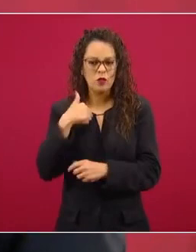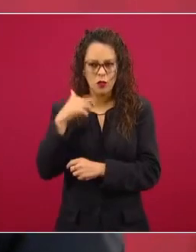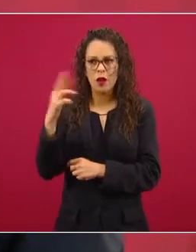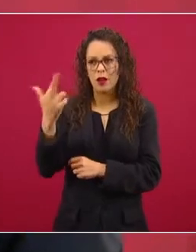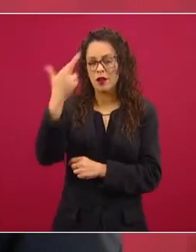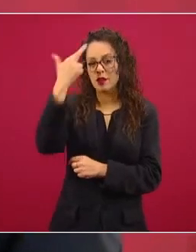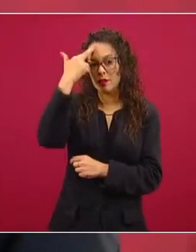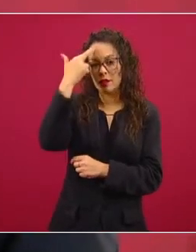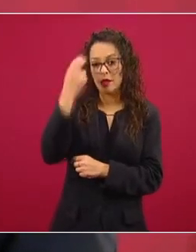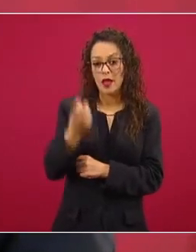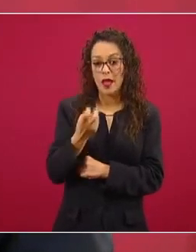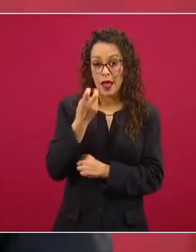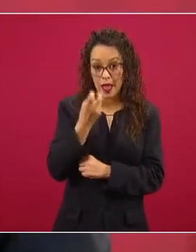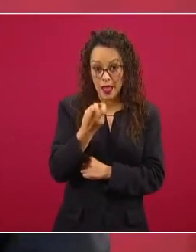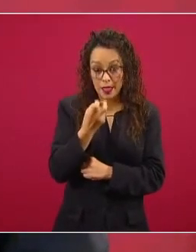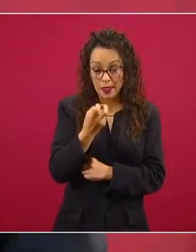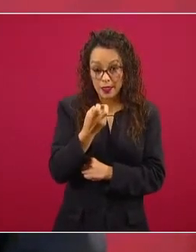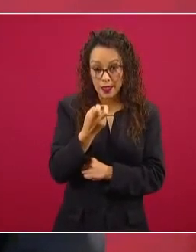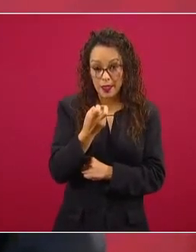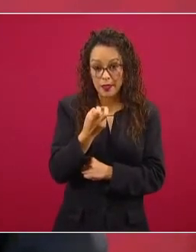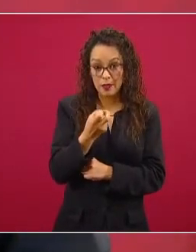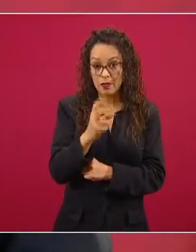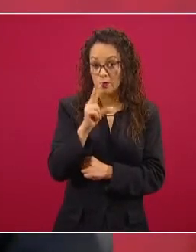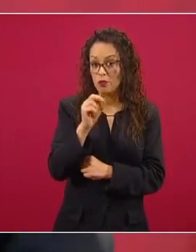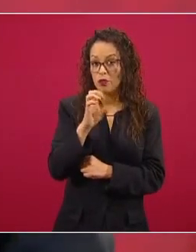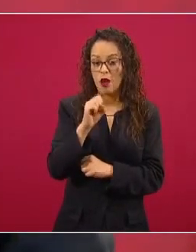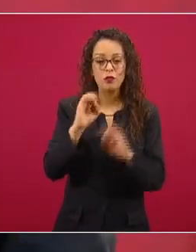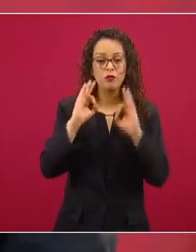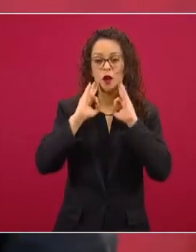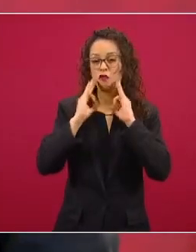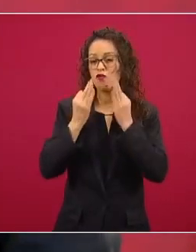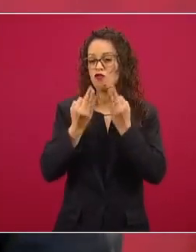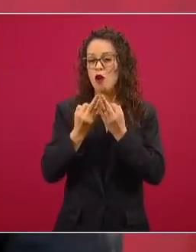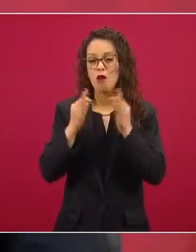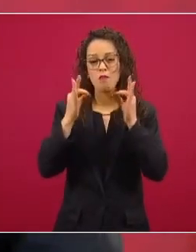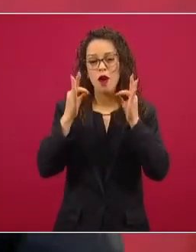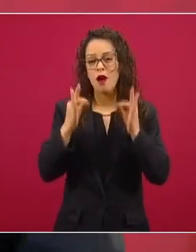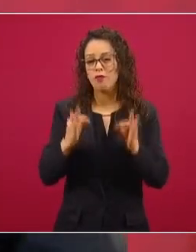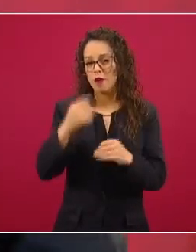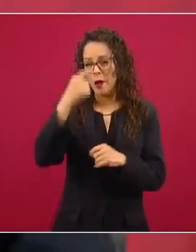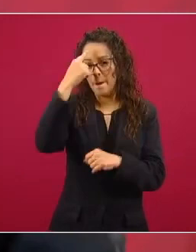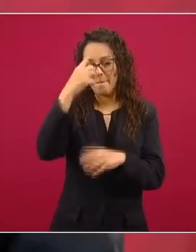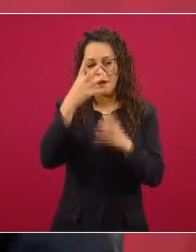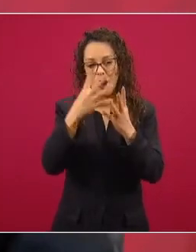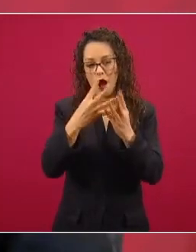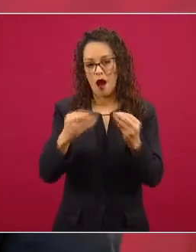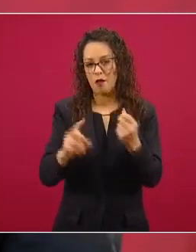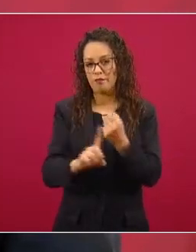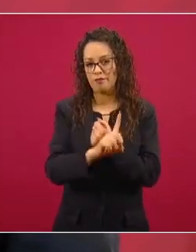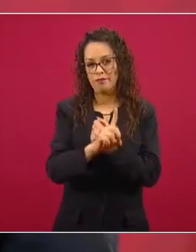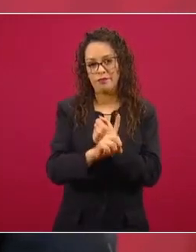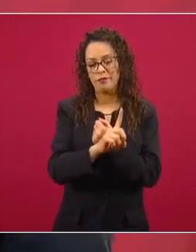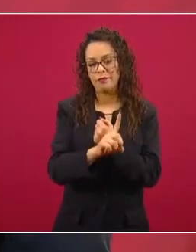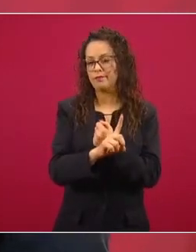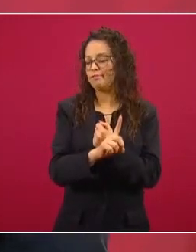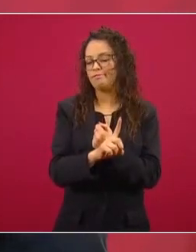ese no era el método, la manera de